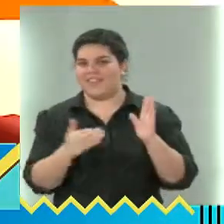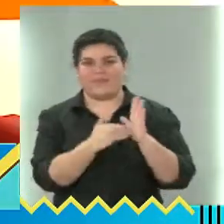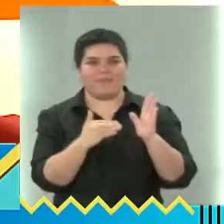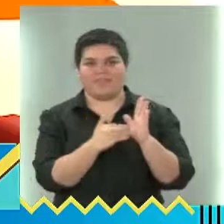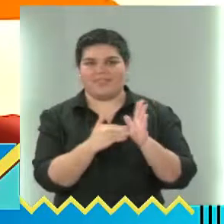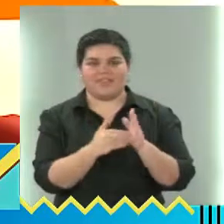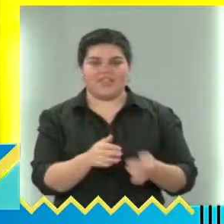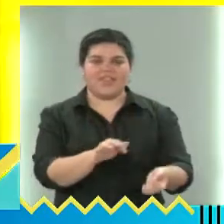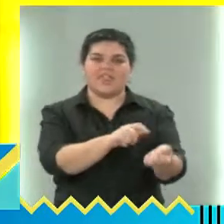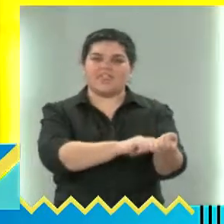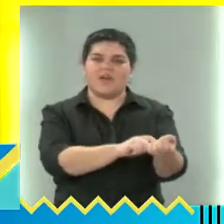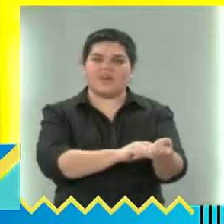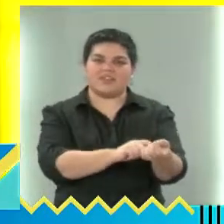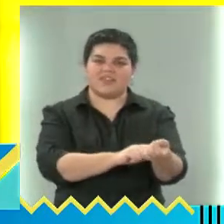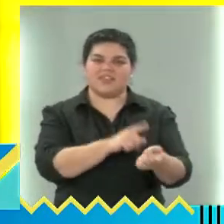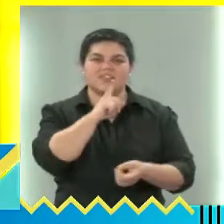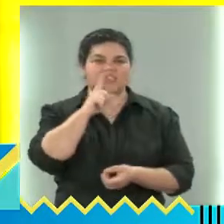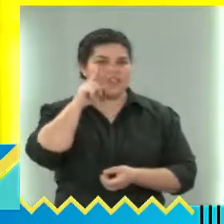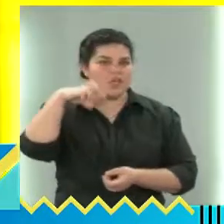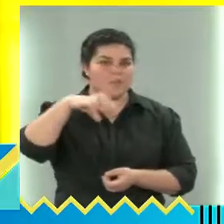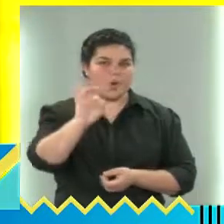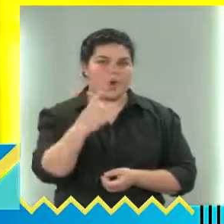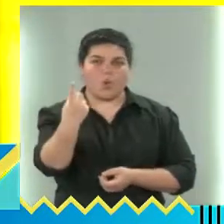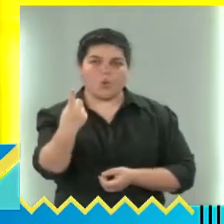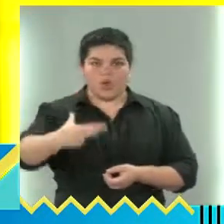son diabetes tipo 1, que reciben